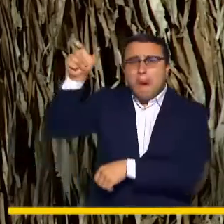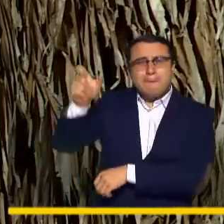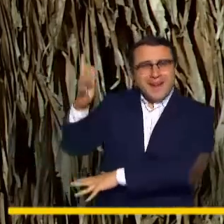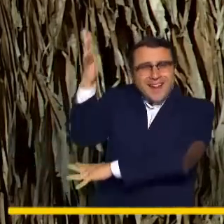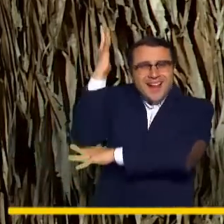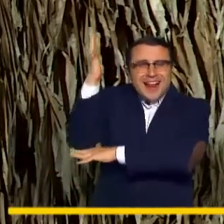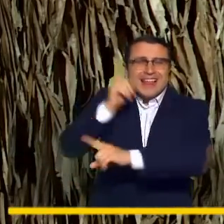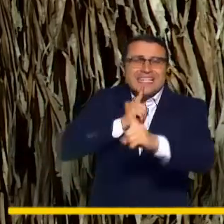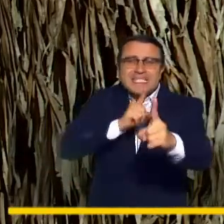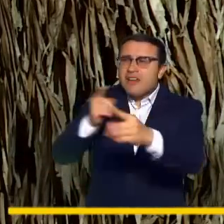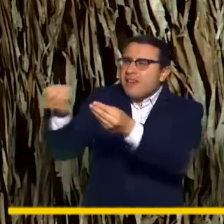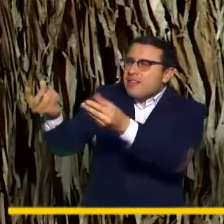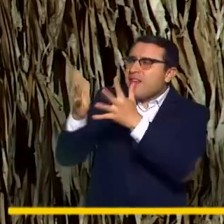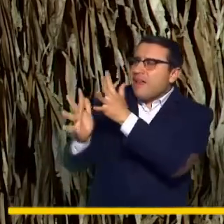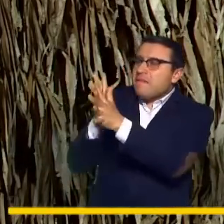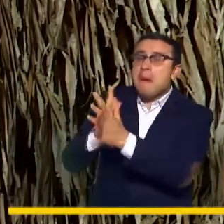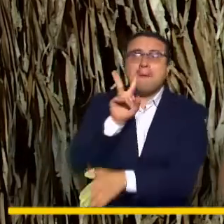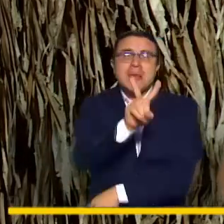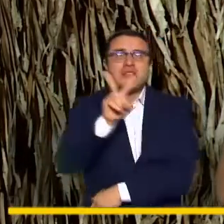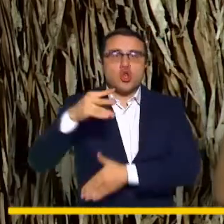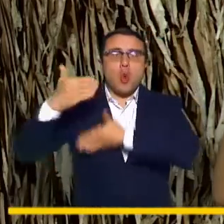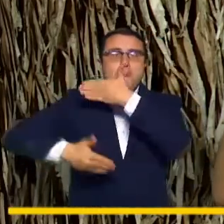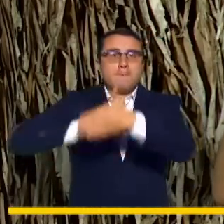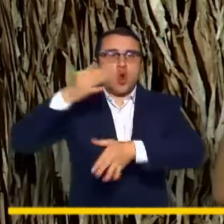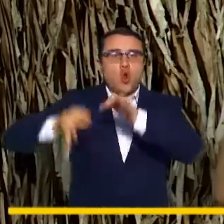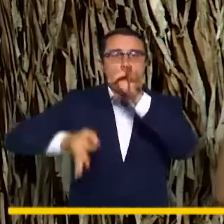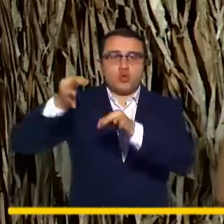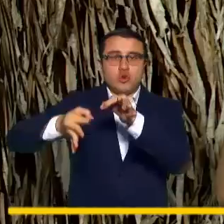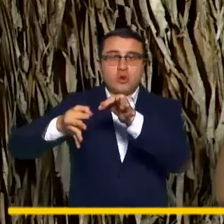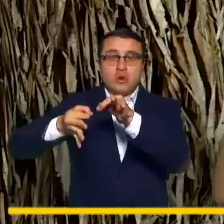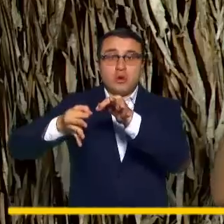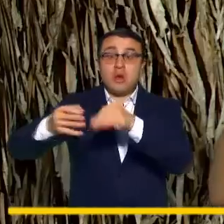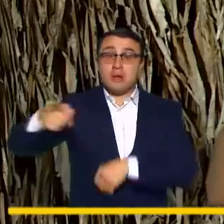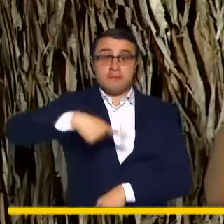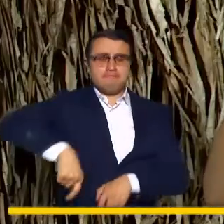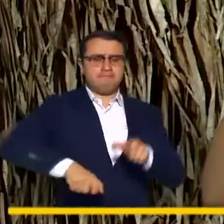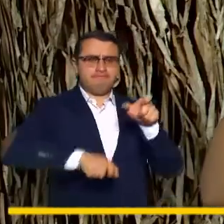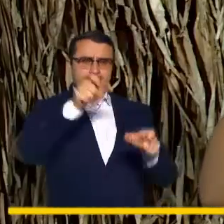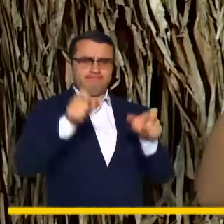escuchar, hasta que los jueces decidieron